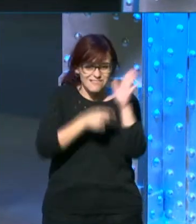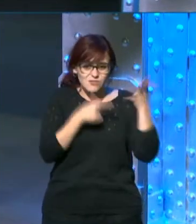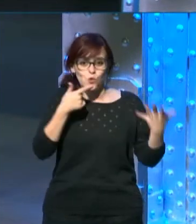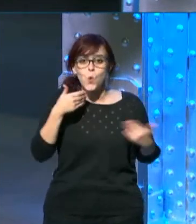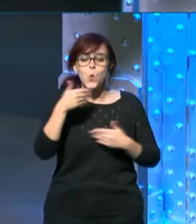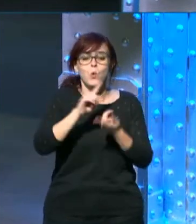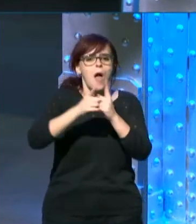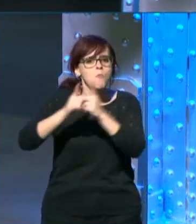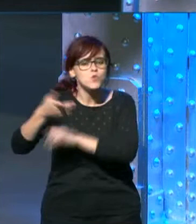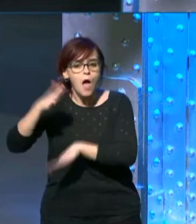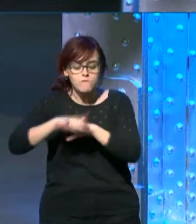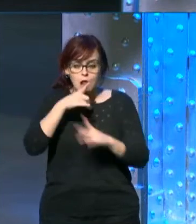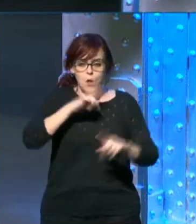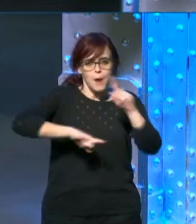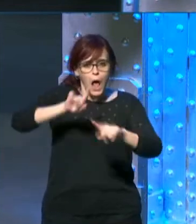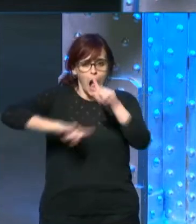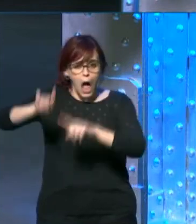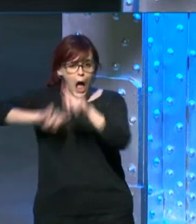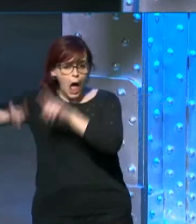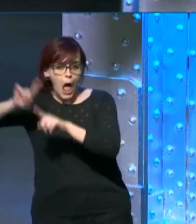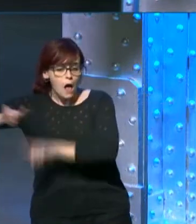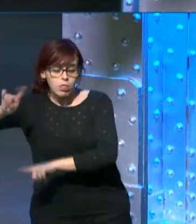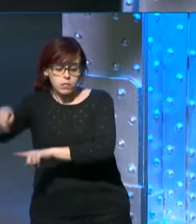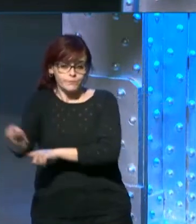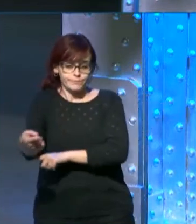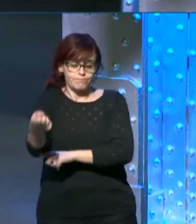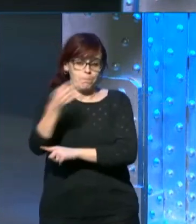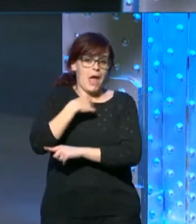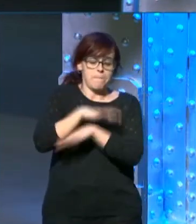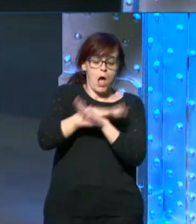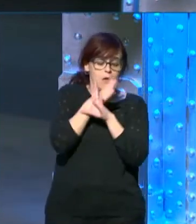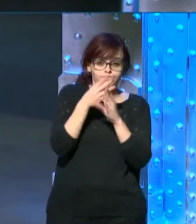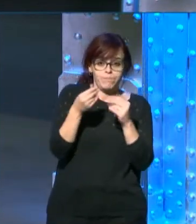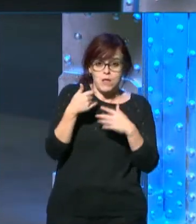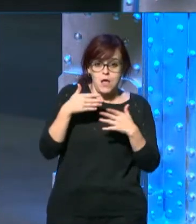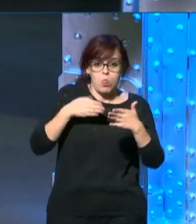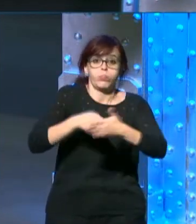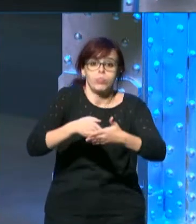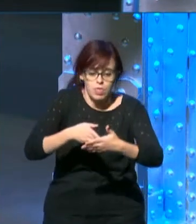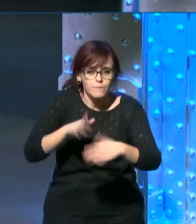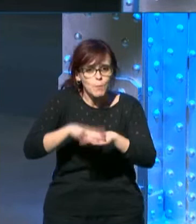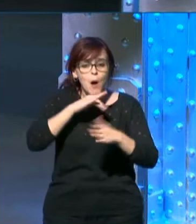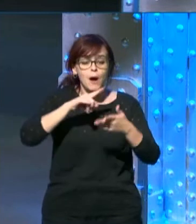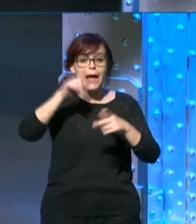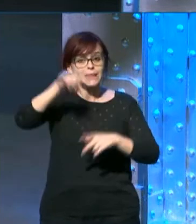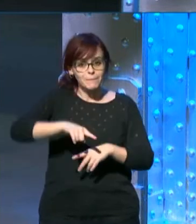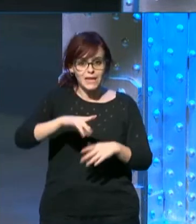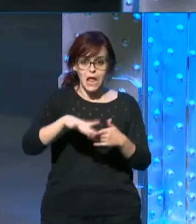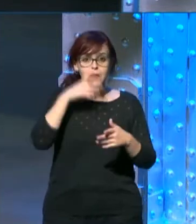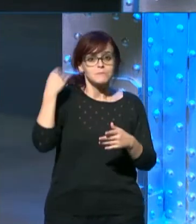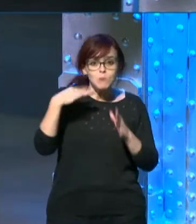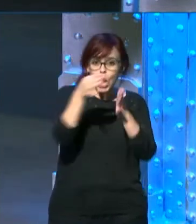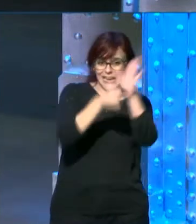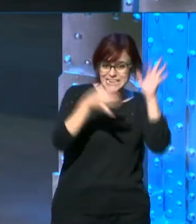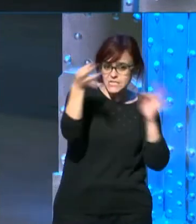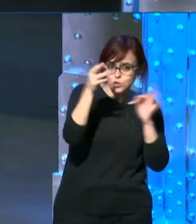que iba creando una bola enorme que nos iba aplastando a todo en el proyecto. Y no acaba aquí, teníamos muchos otros problemas dentro de los requisitos.